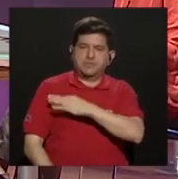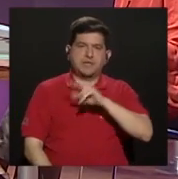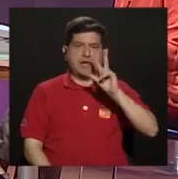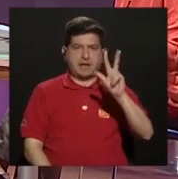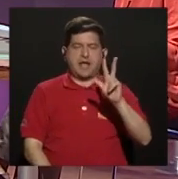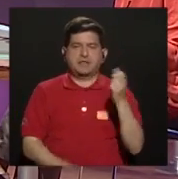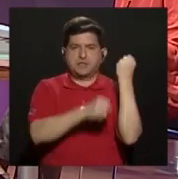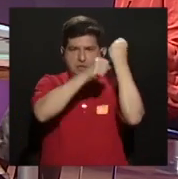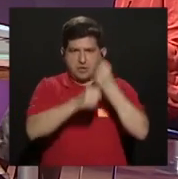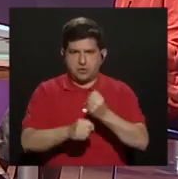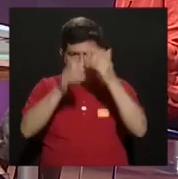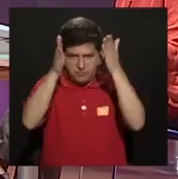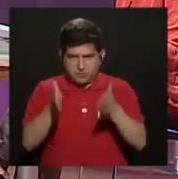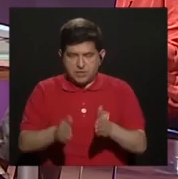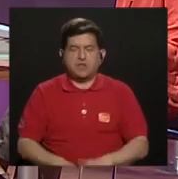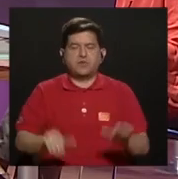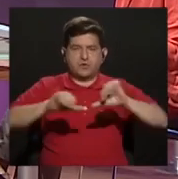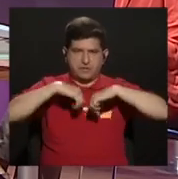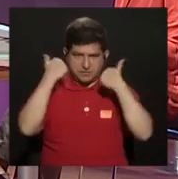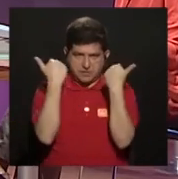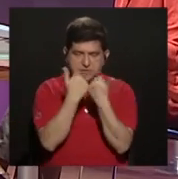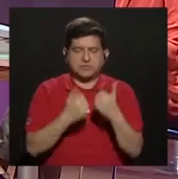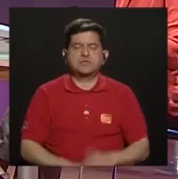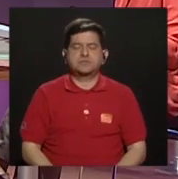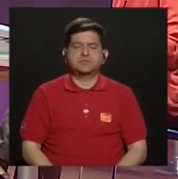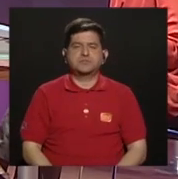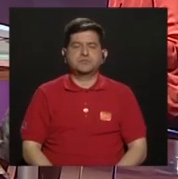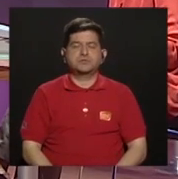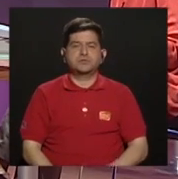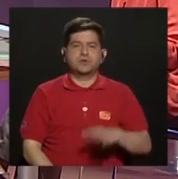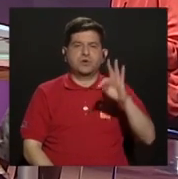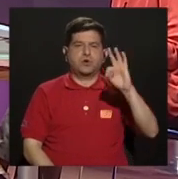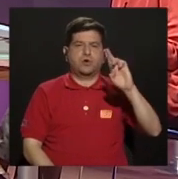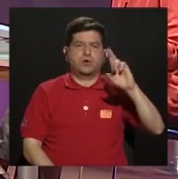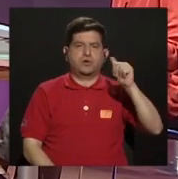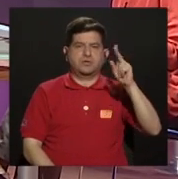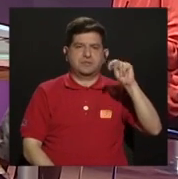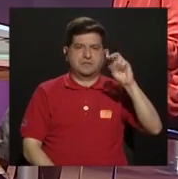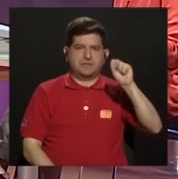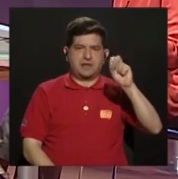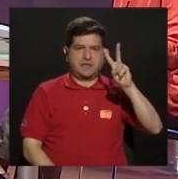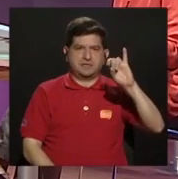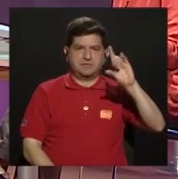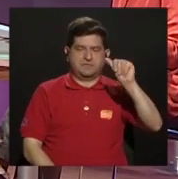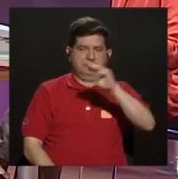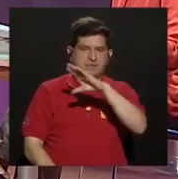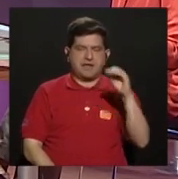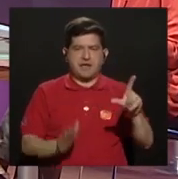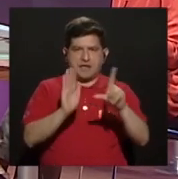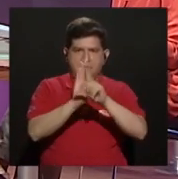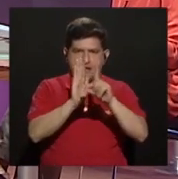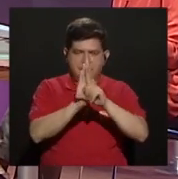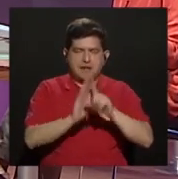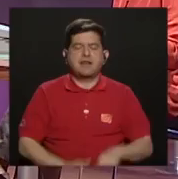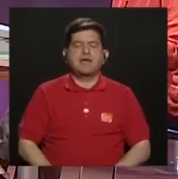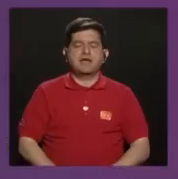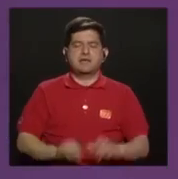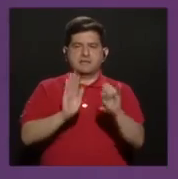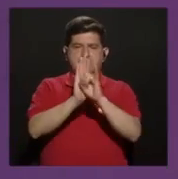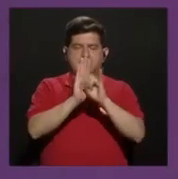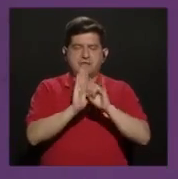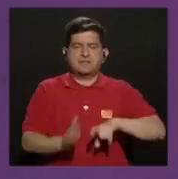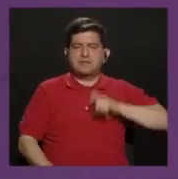de las fundadoras de la Asociación Transvida y voceras además de la Ley de Identidad de Género. Ellas son